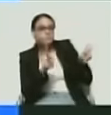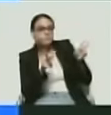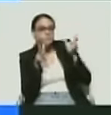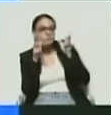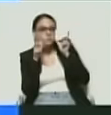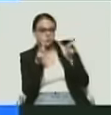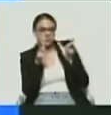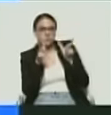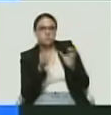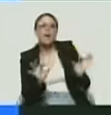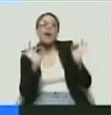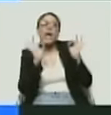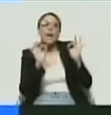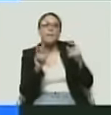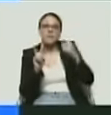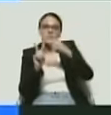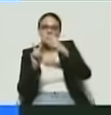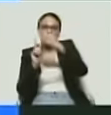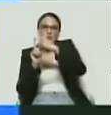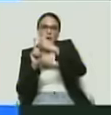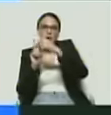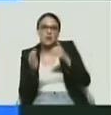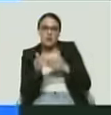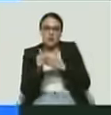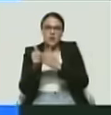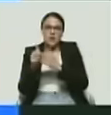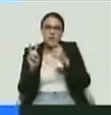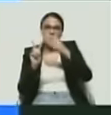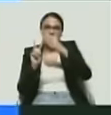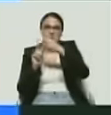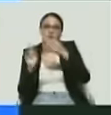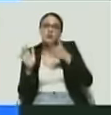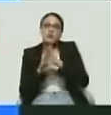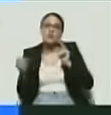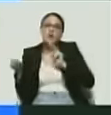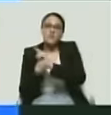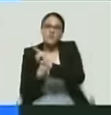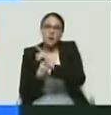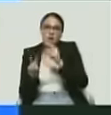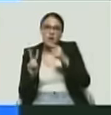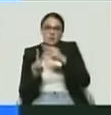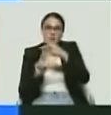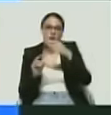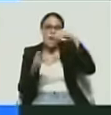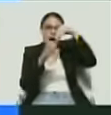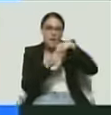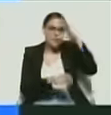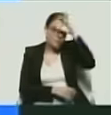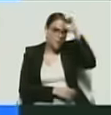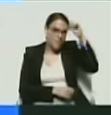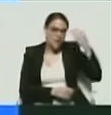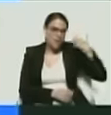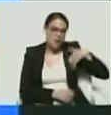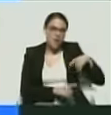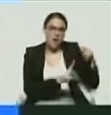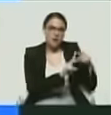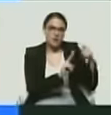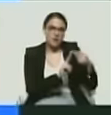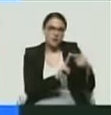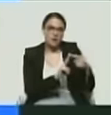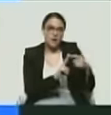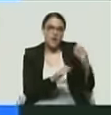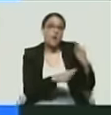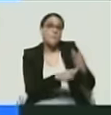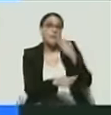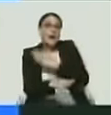Especialmente los dos cabecillas de las acciones violentas para antes y